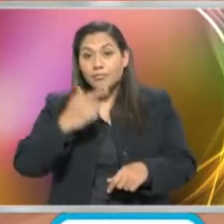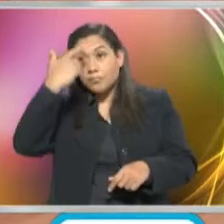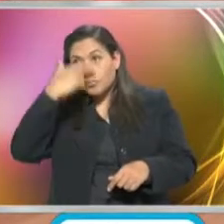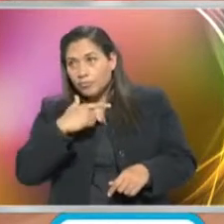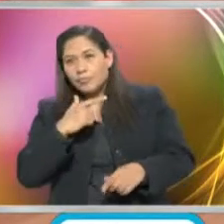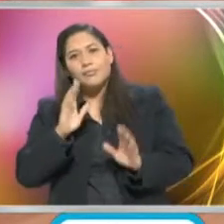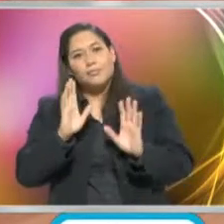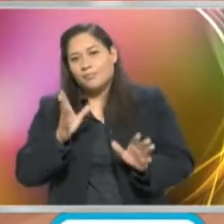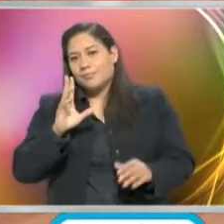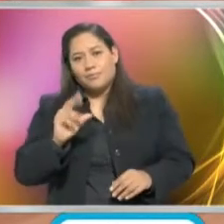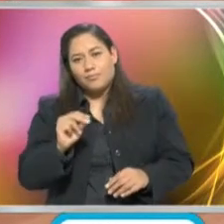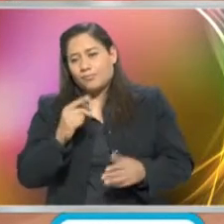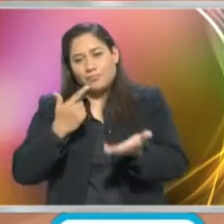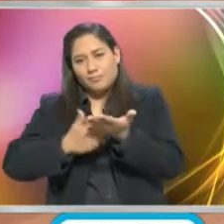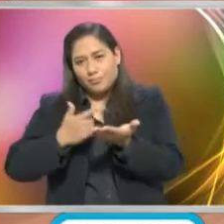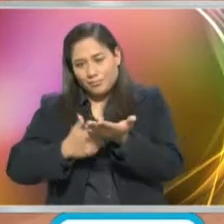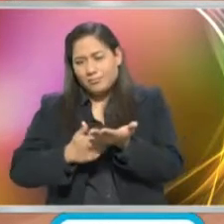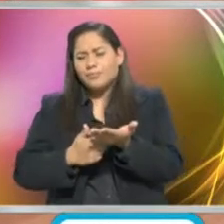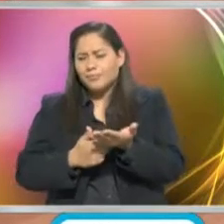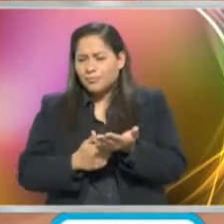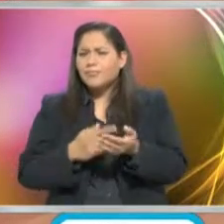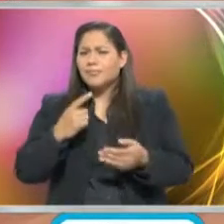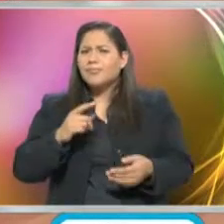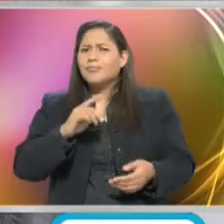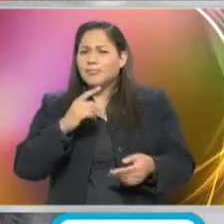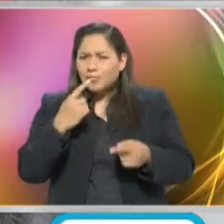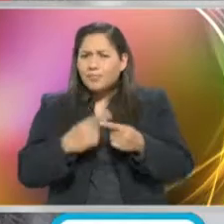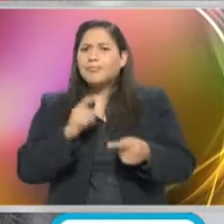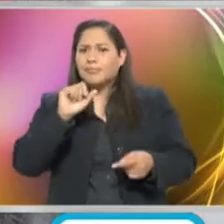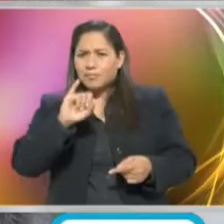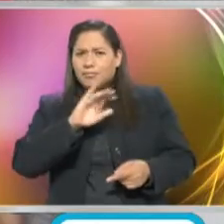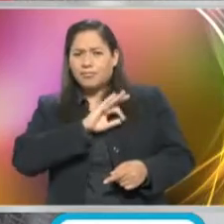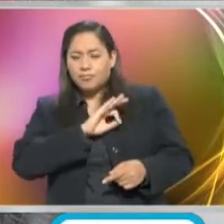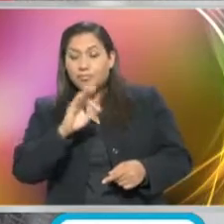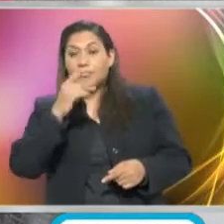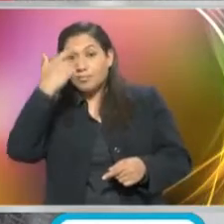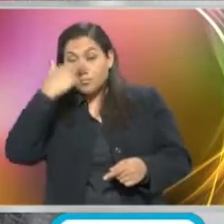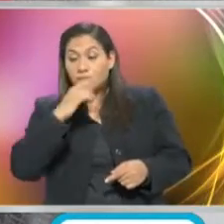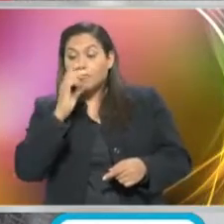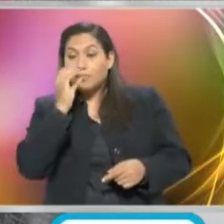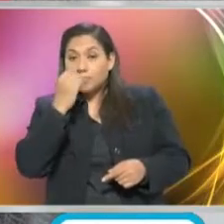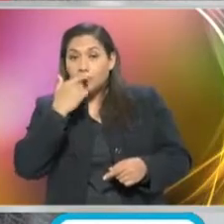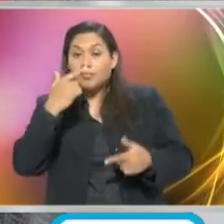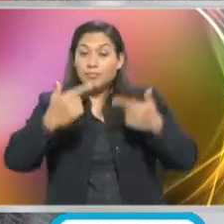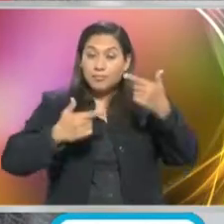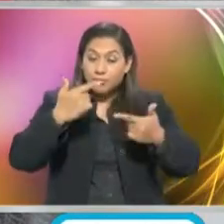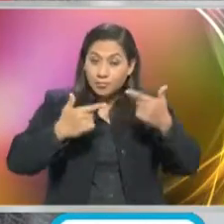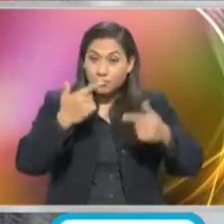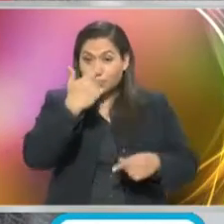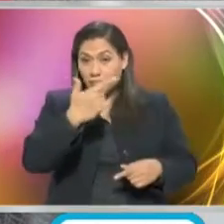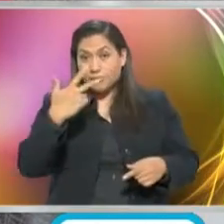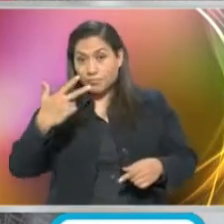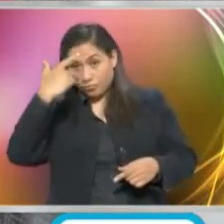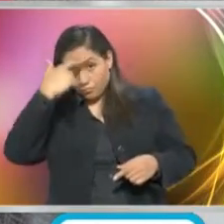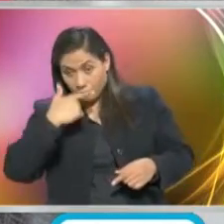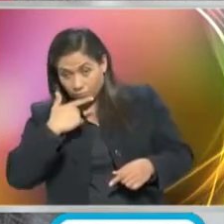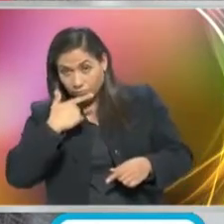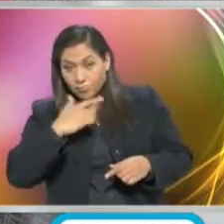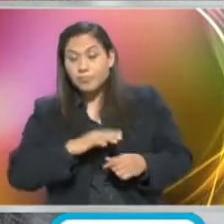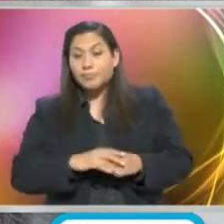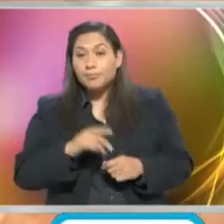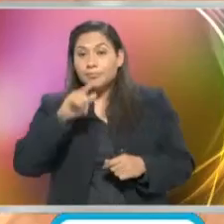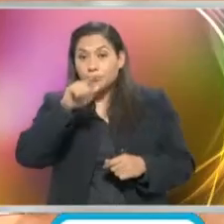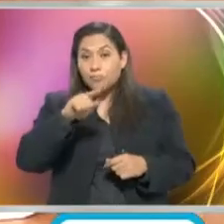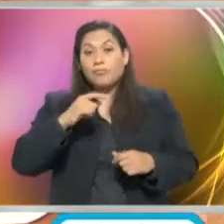no te tocaría carbohidrato. ¿Quién sí debería de cenar carbohidrato? Si te vas al gimnasio a las 7, 8 de la noche Sí. y entonces